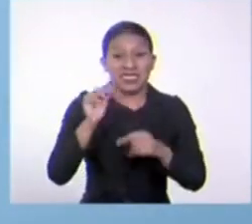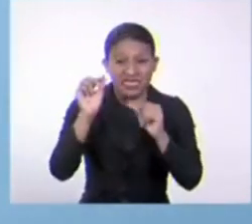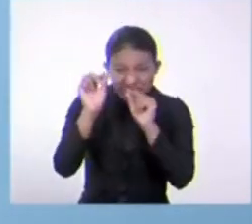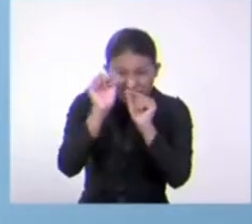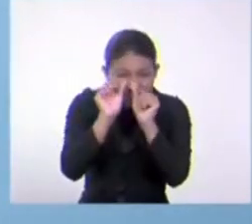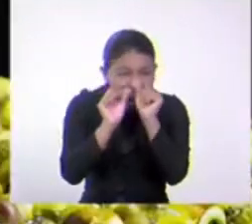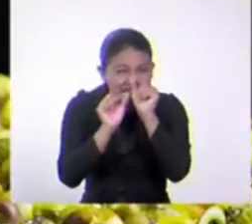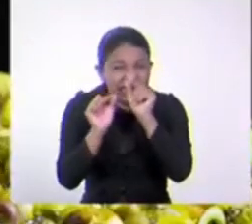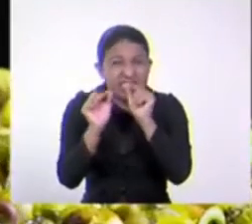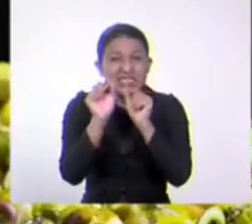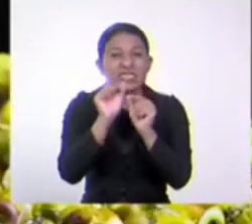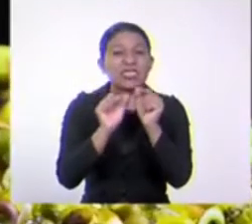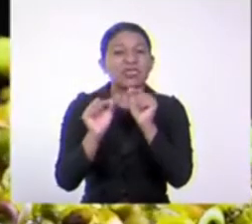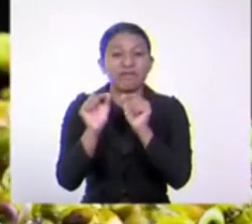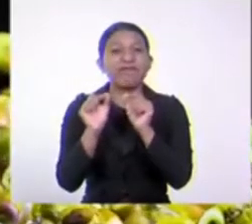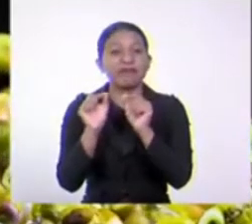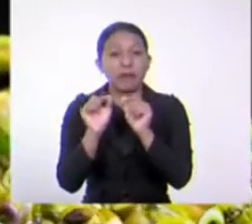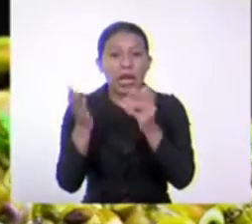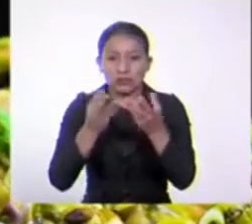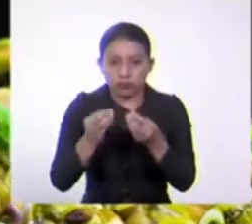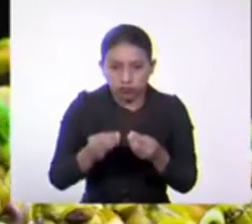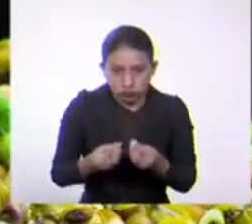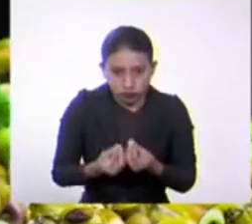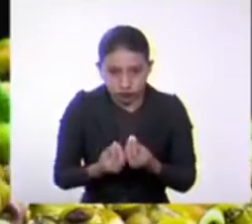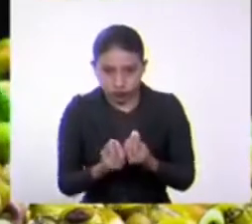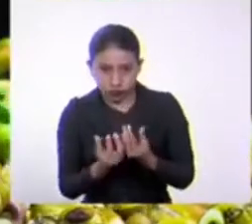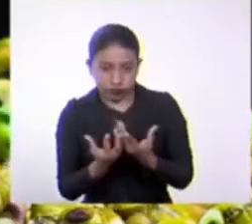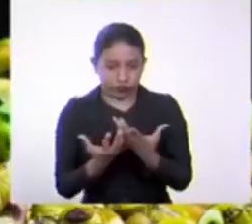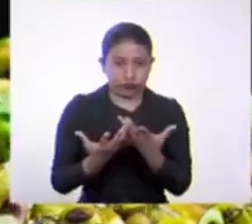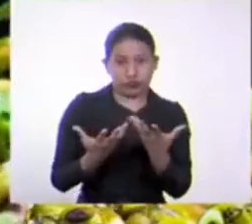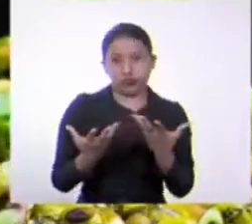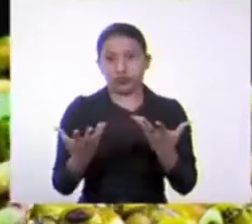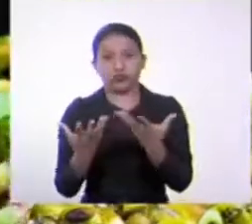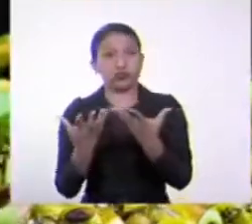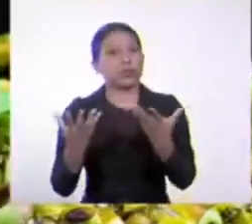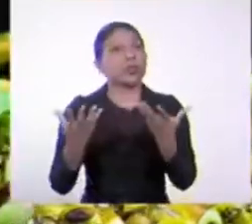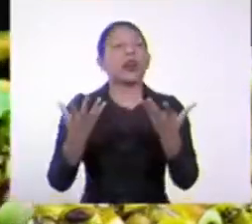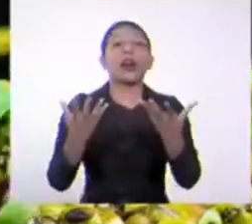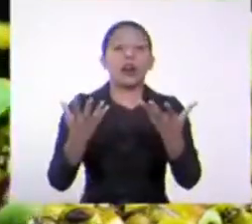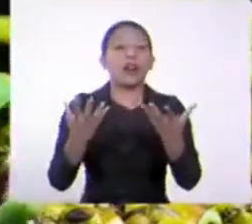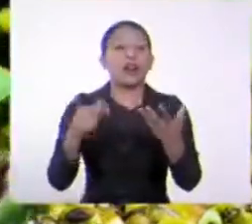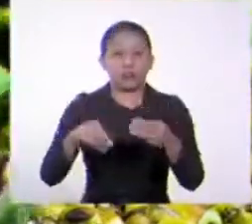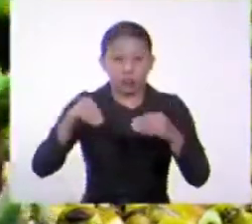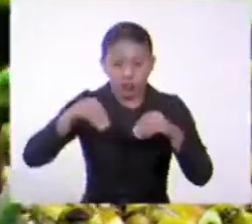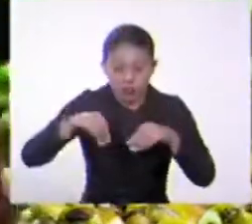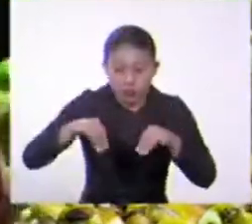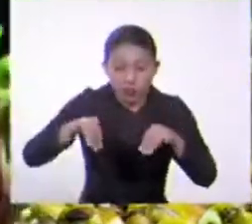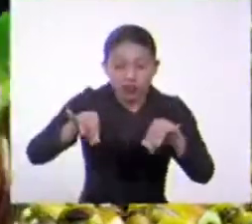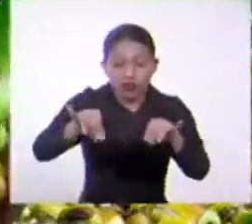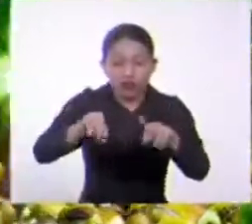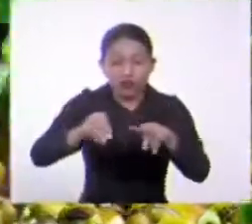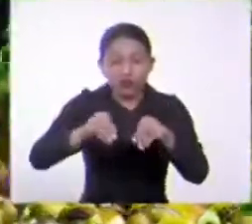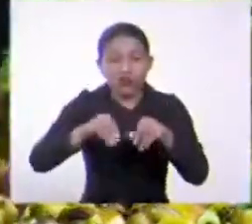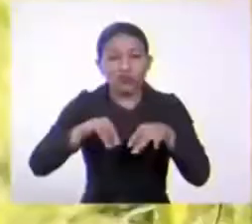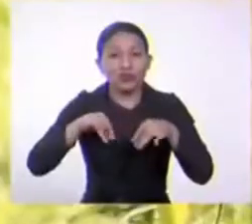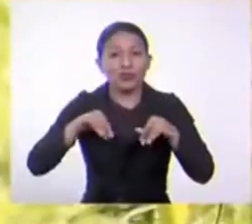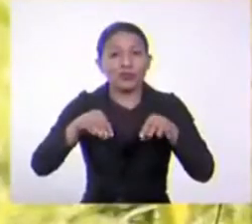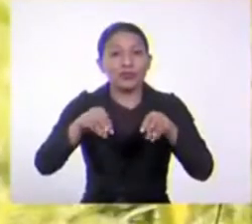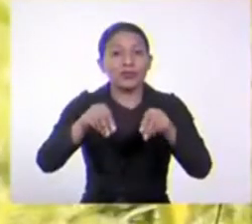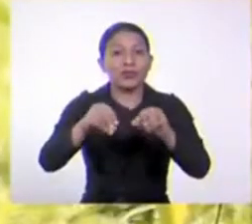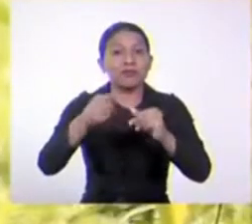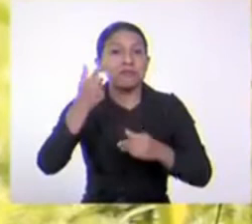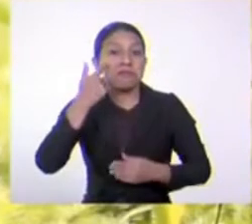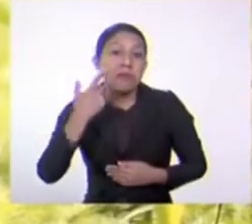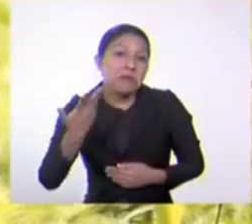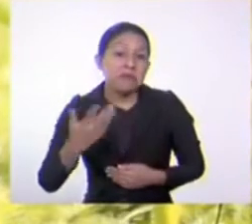nitrógeno atmosférico para su asimilación. Sabiendo esto, el suelo se puede fertilizar rotando cultivos, por ejemplo,